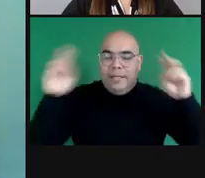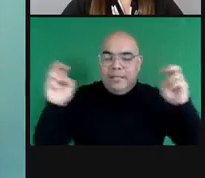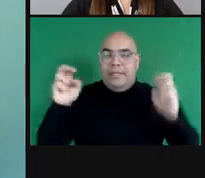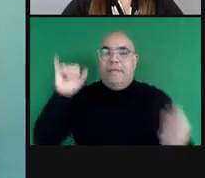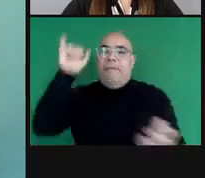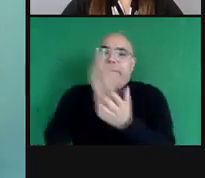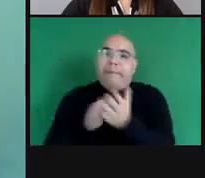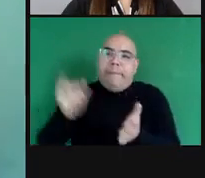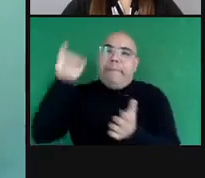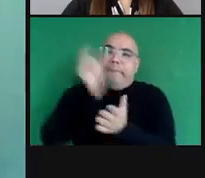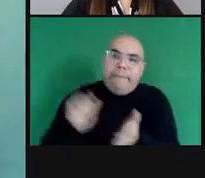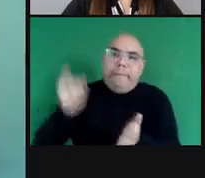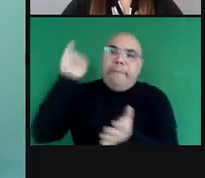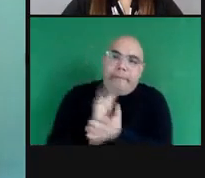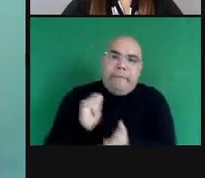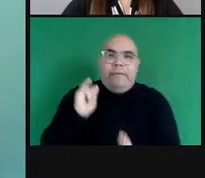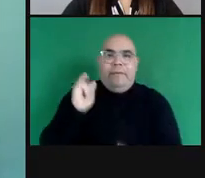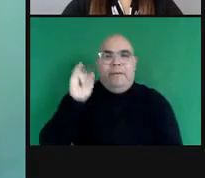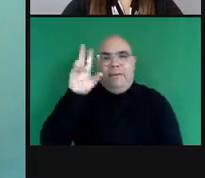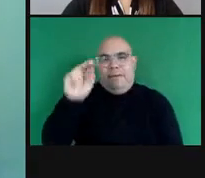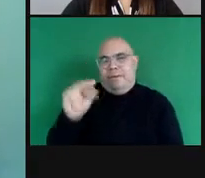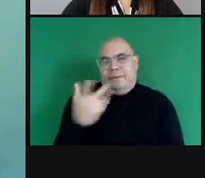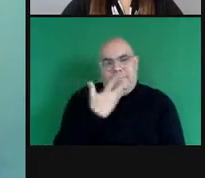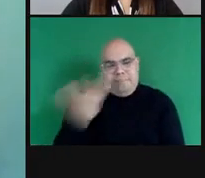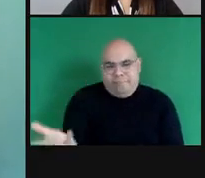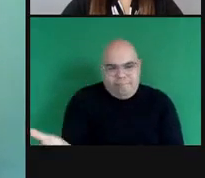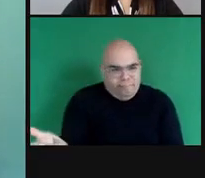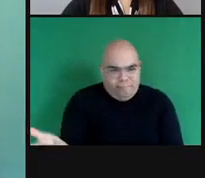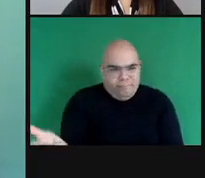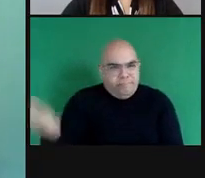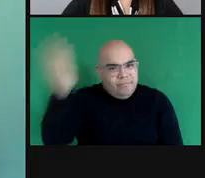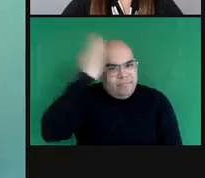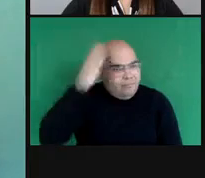que en restauración todos sabemos que